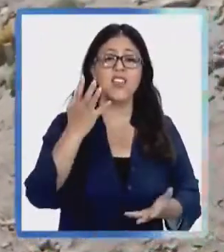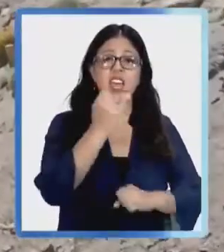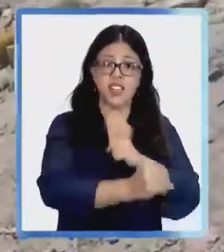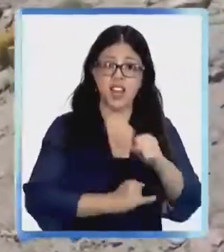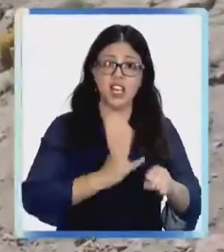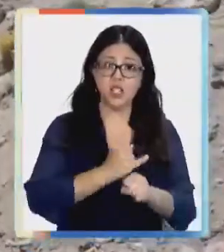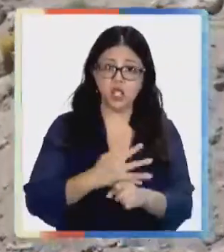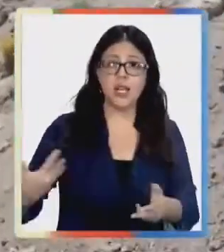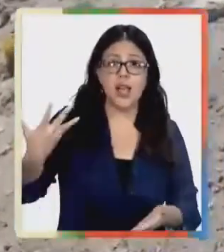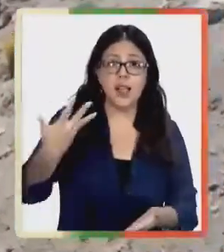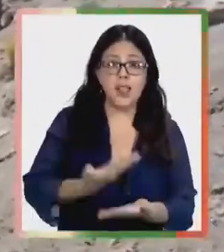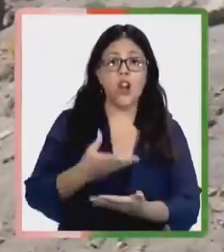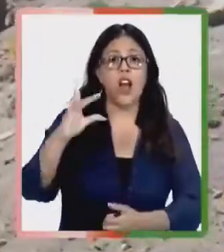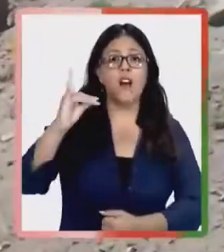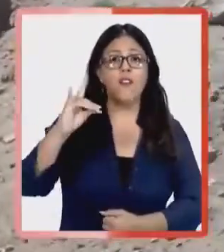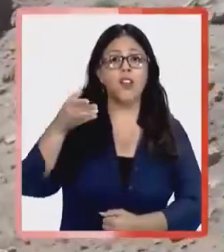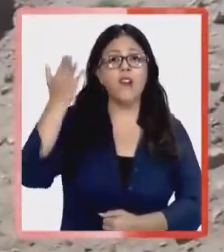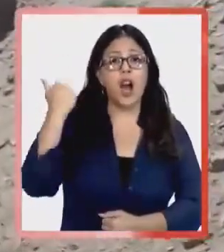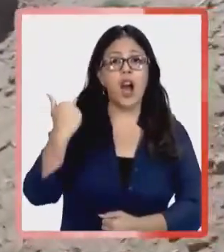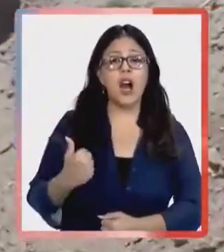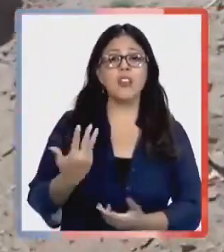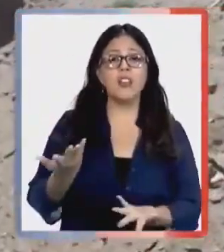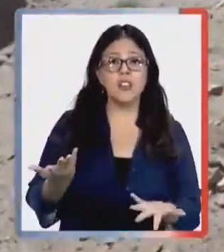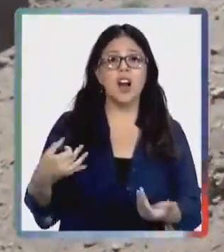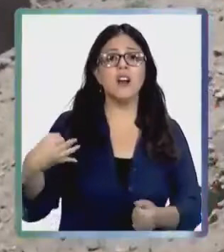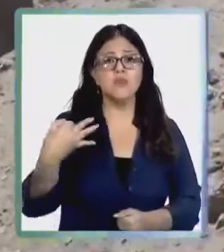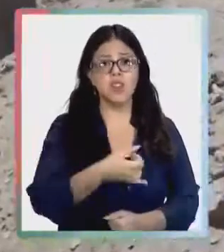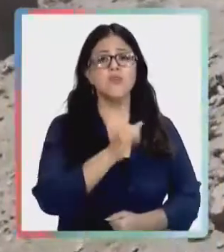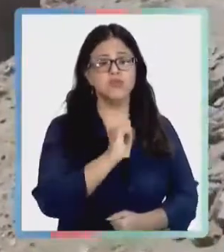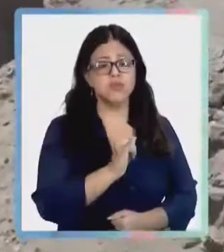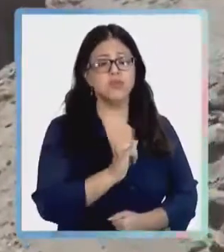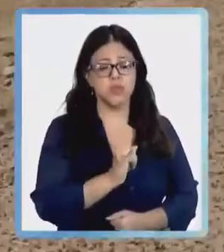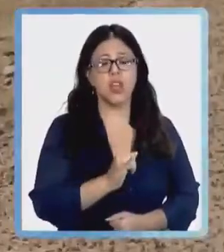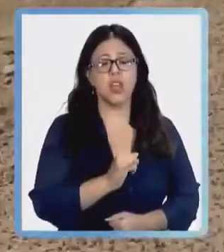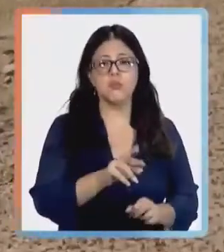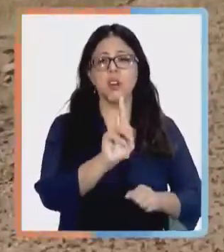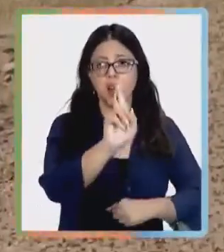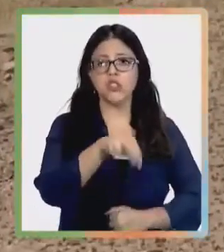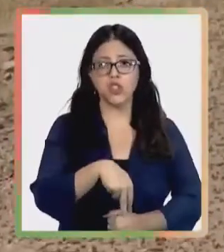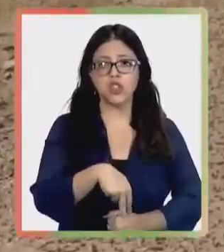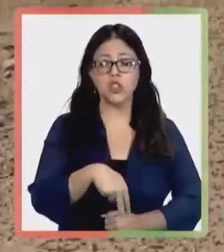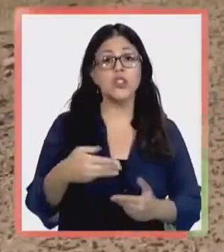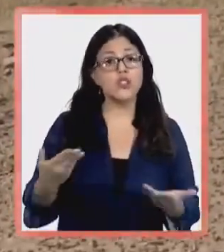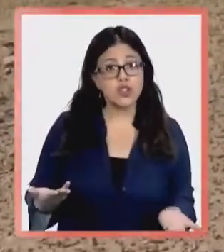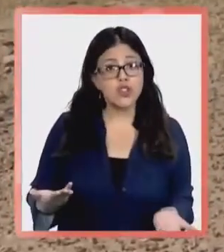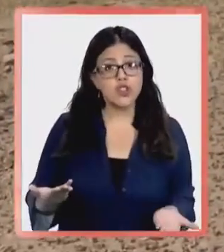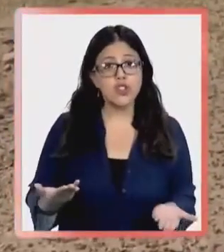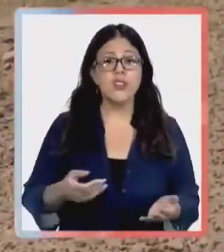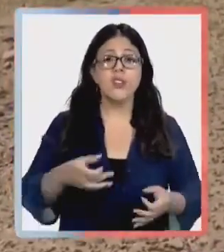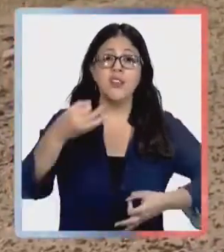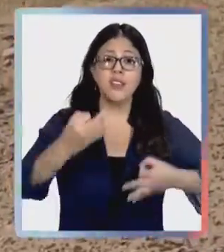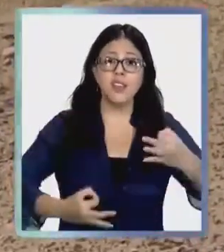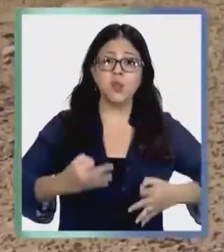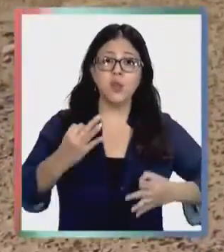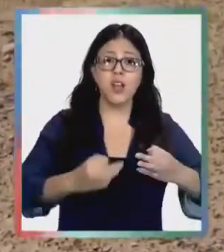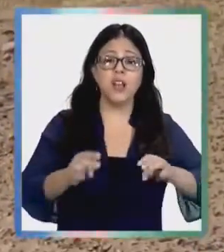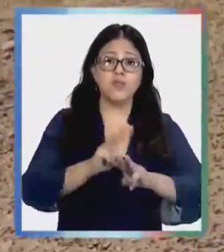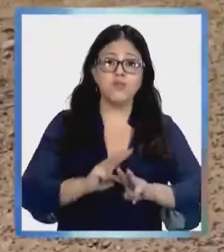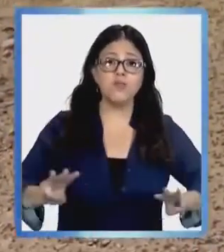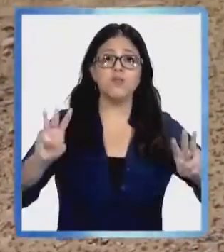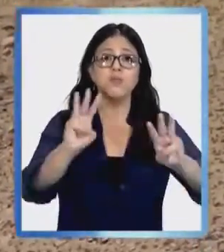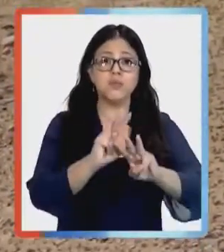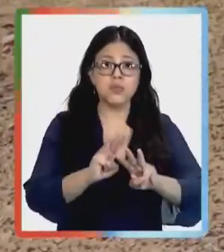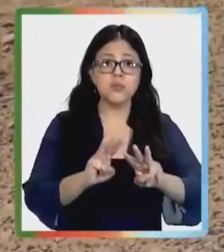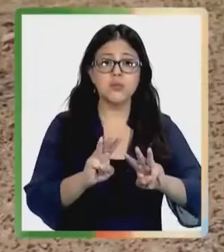internacional hasta ahora, Bolivia había terminado por admitirlo en todas sus argumentaciones. Por lo tanto, el Tribunal de Naciones Unidas